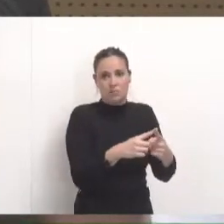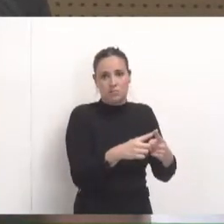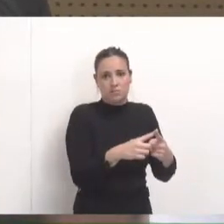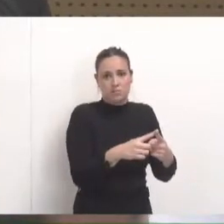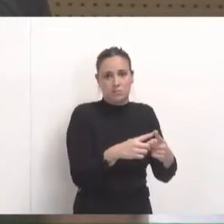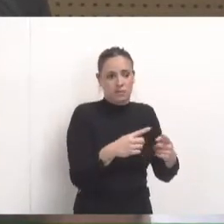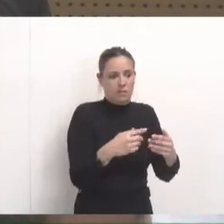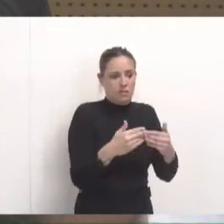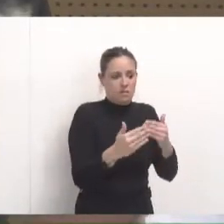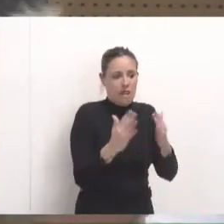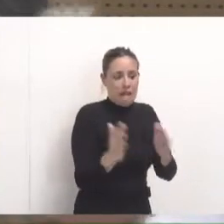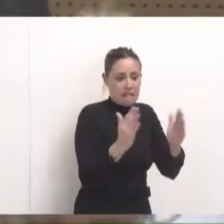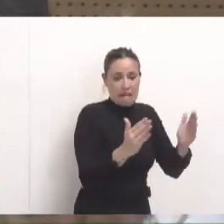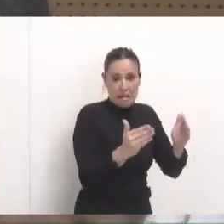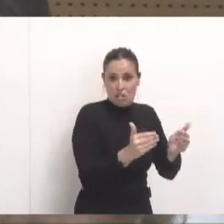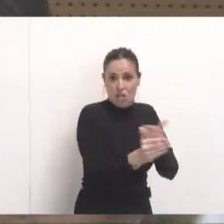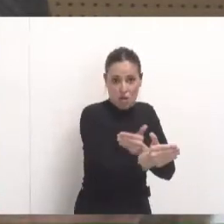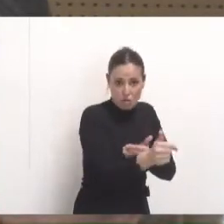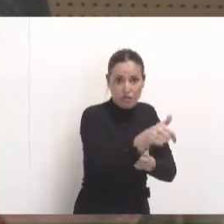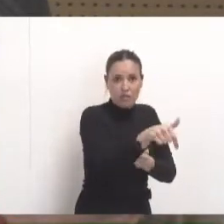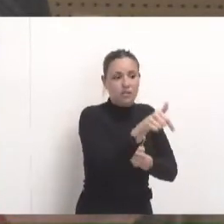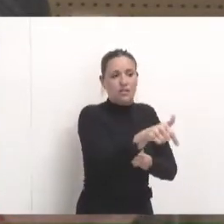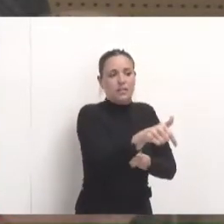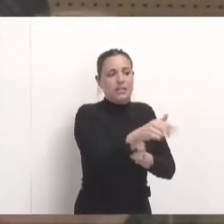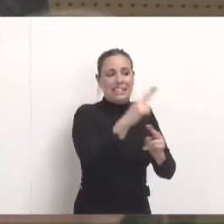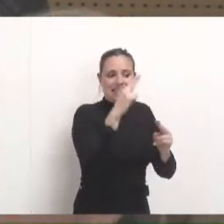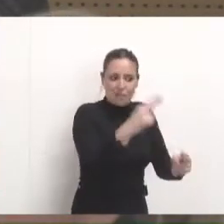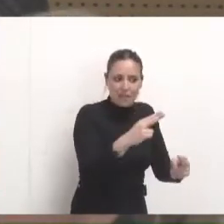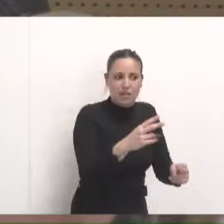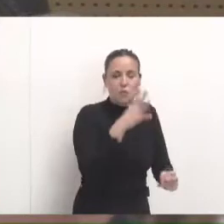que necesitan que este cabildo,